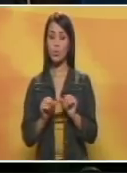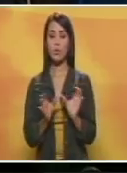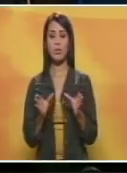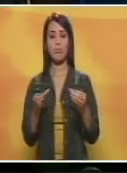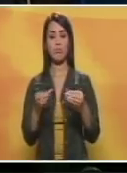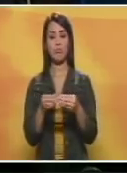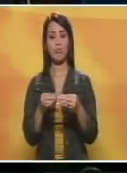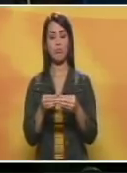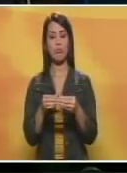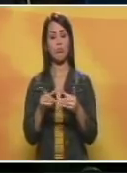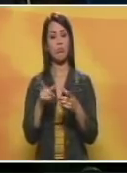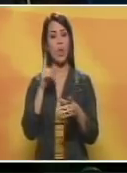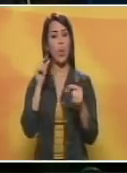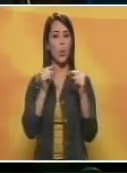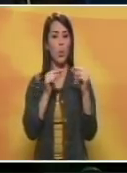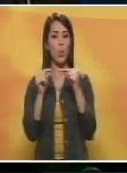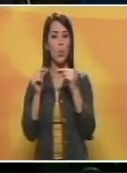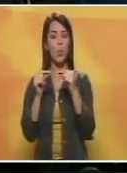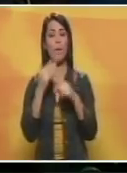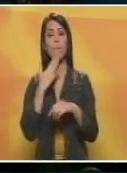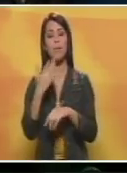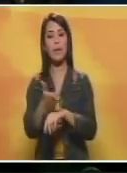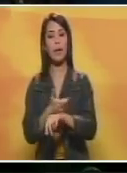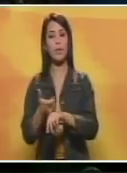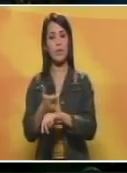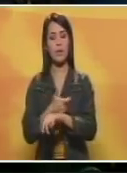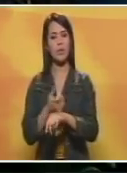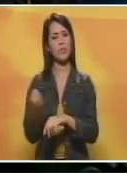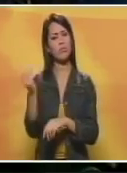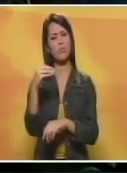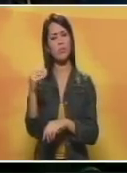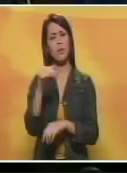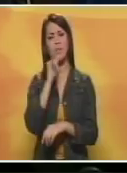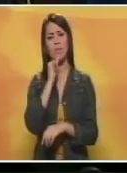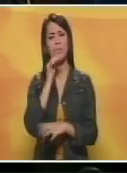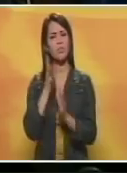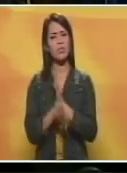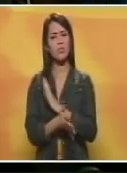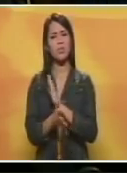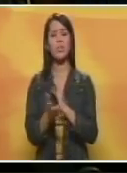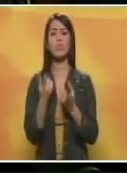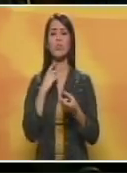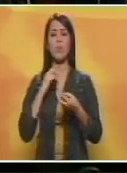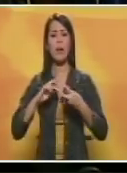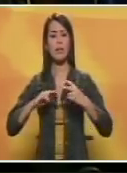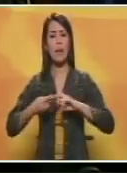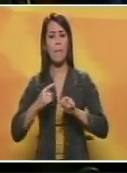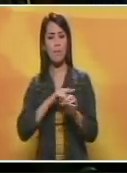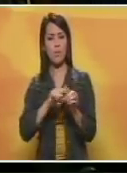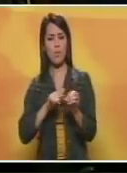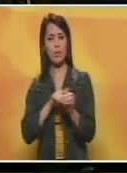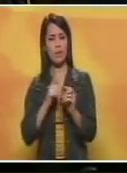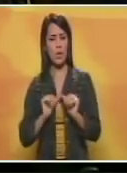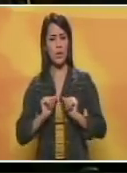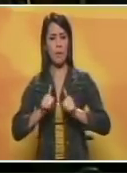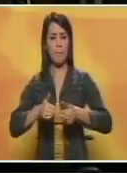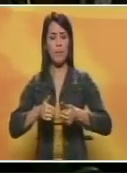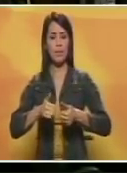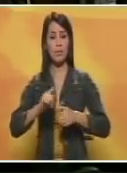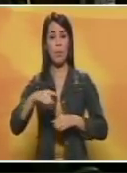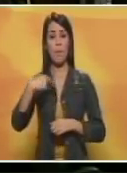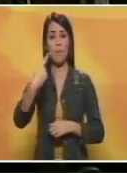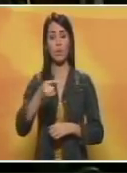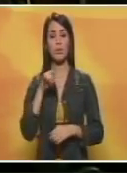delegada también exigen al gobierno que dé más detalles sobre la reconversión monetaria que entra en vigencia el